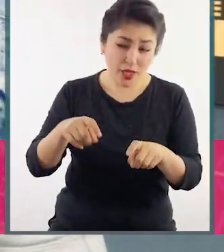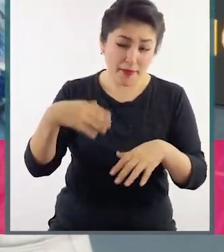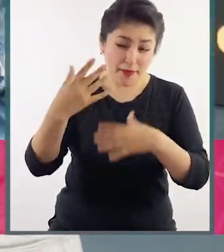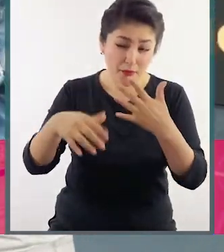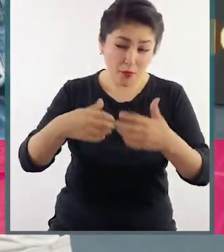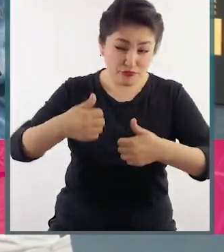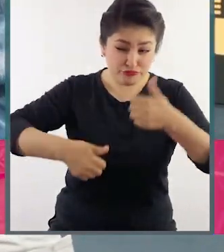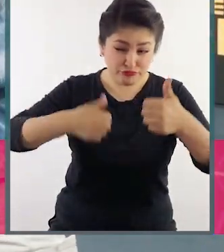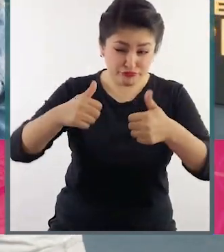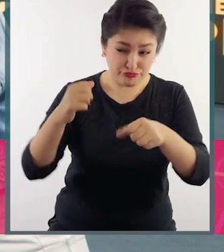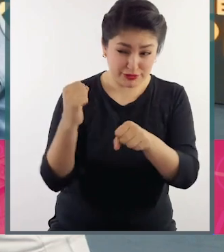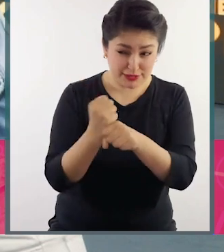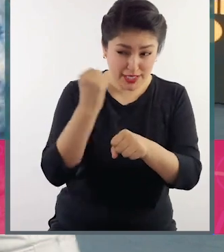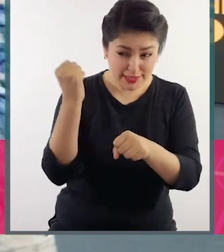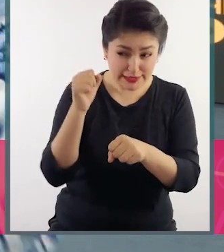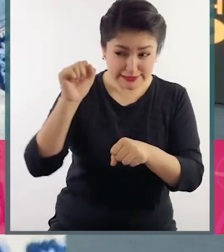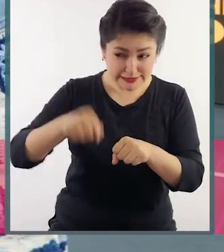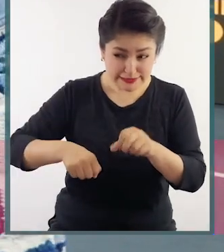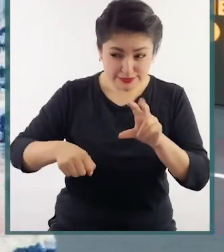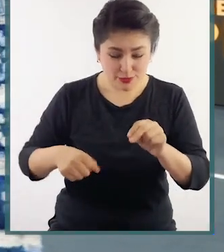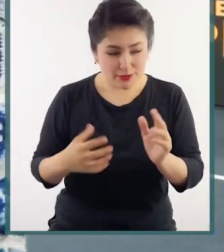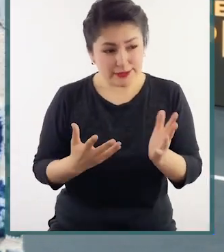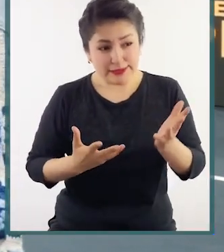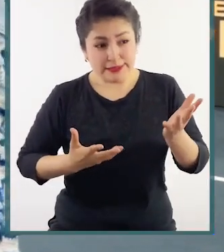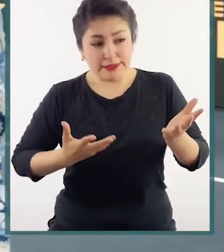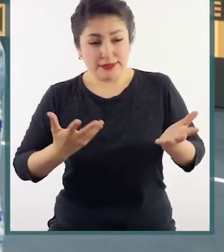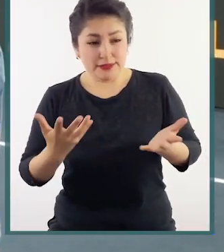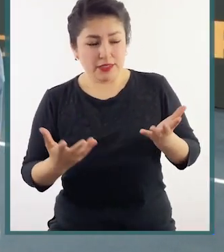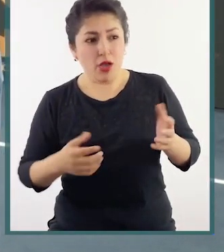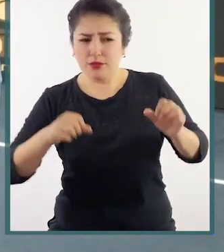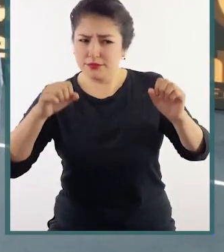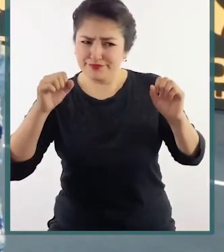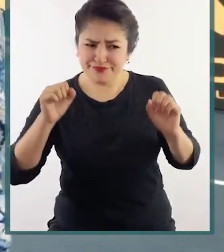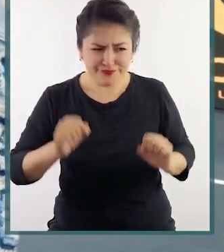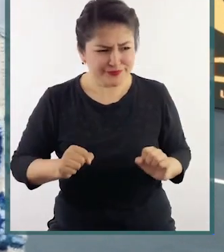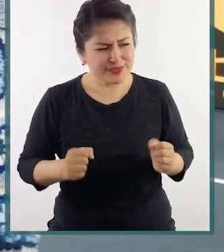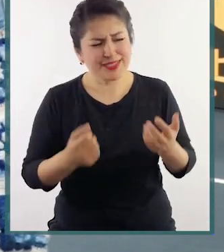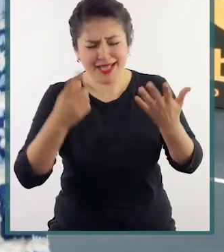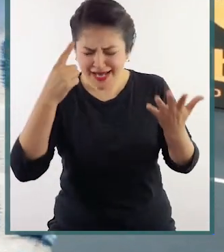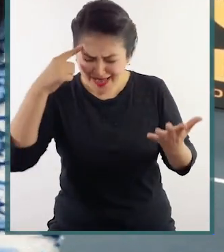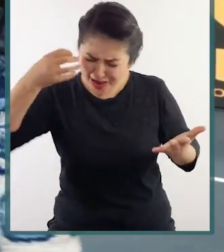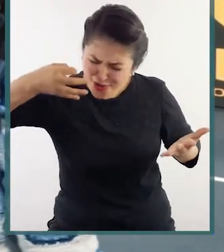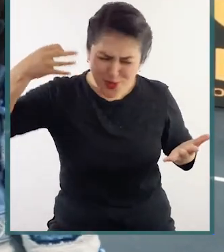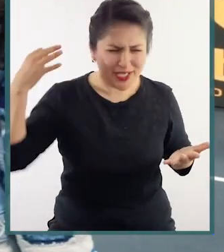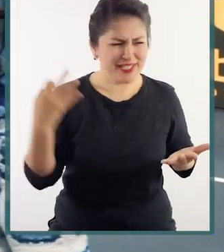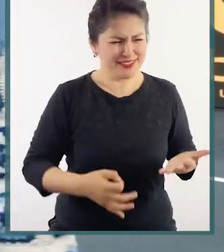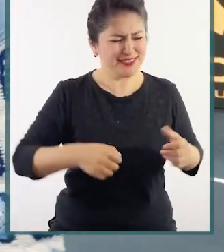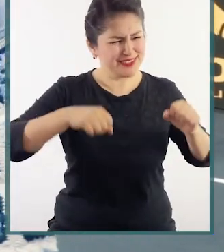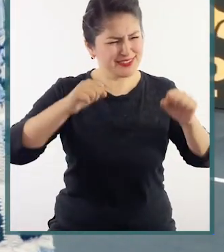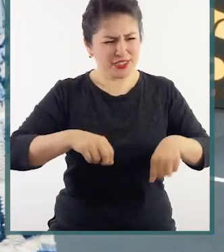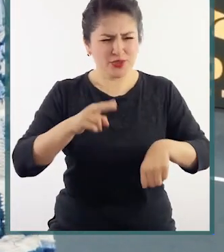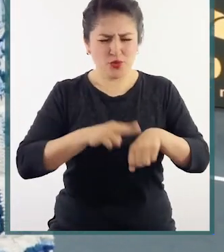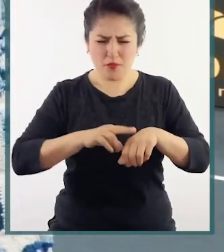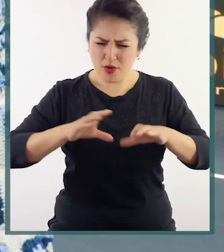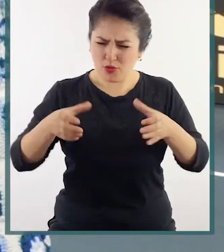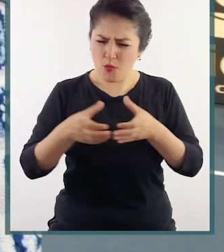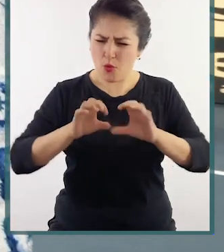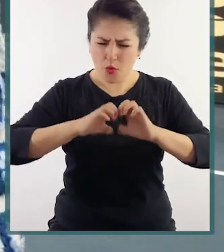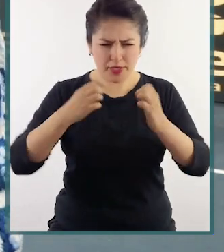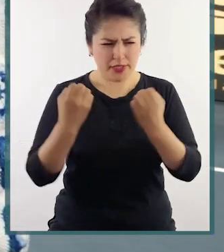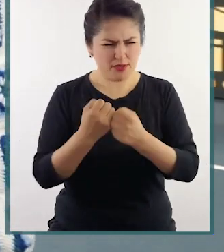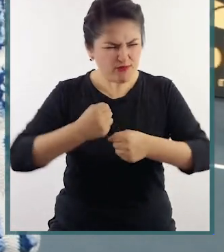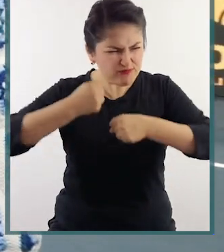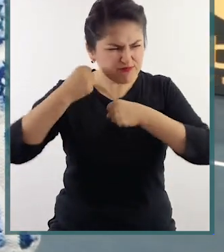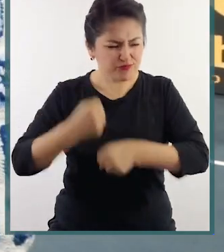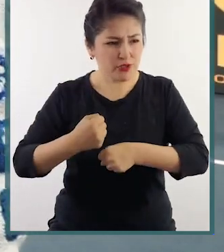final? ¿Campeonaremos? ¿Do you think we can do the final? Of course, we have the best team. De todas maneras, tenemos un equipo sólido.